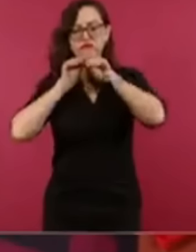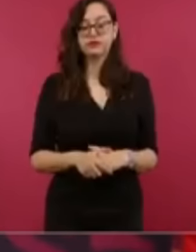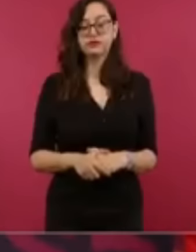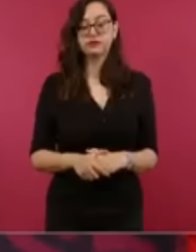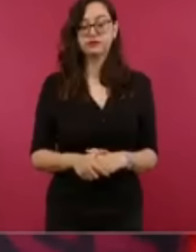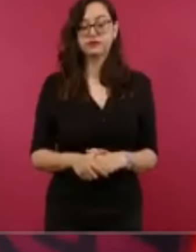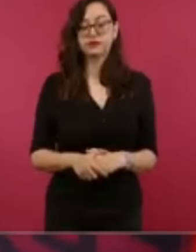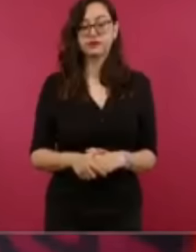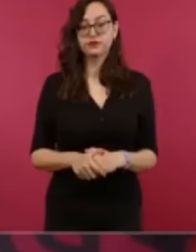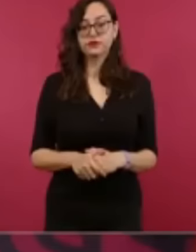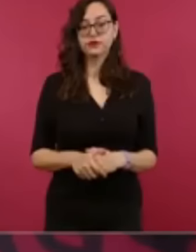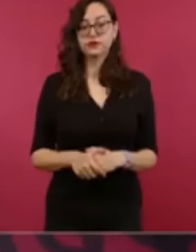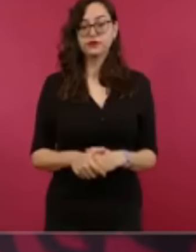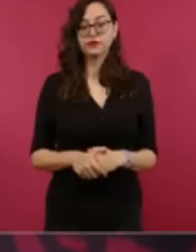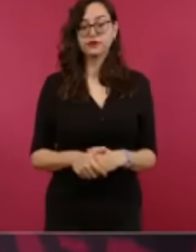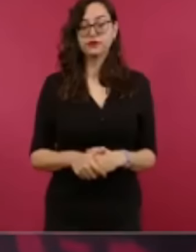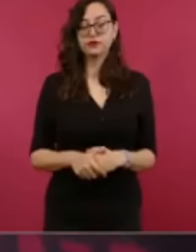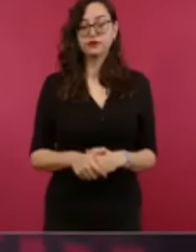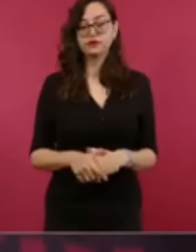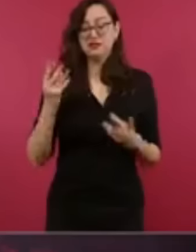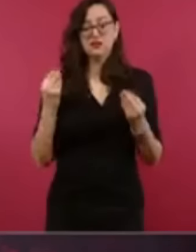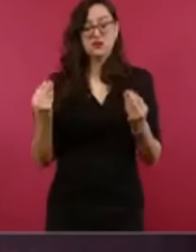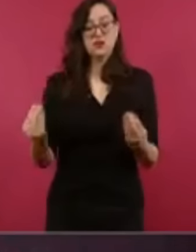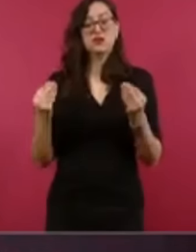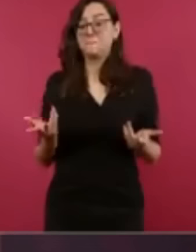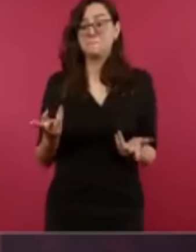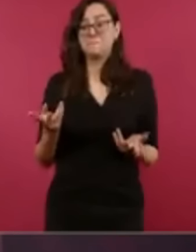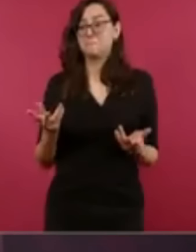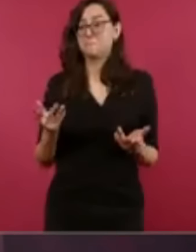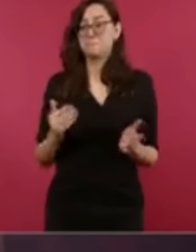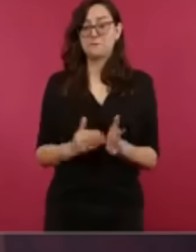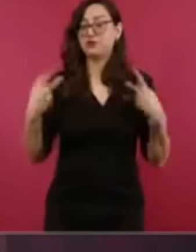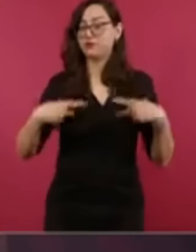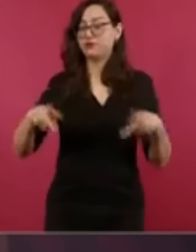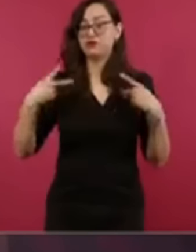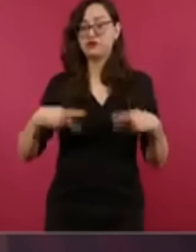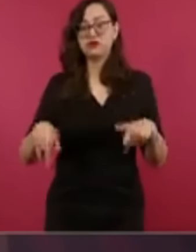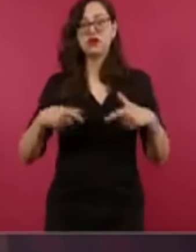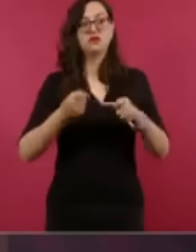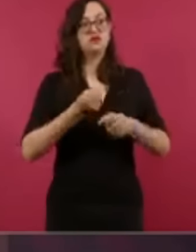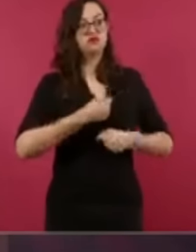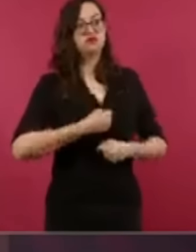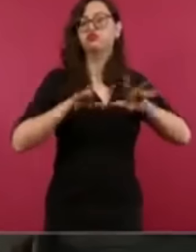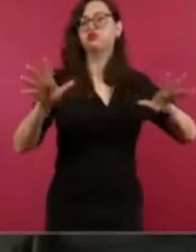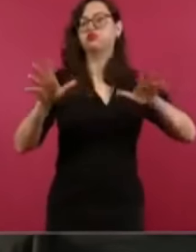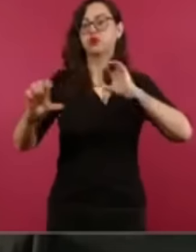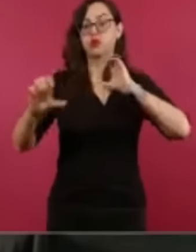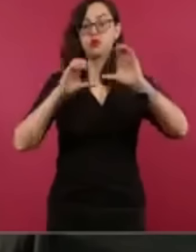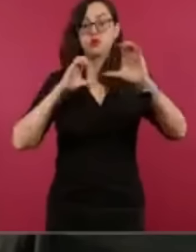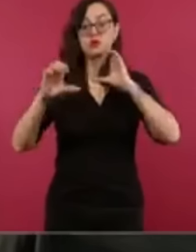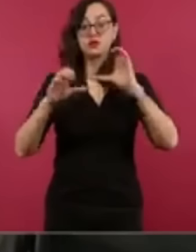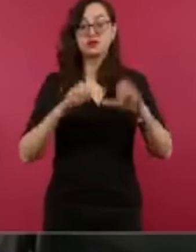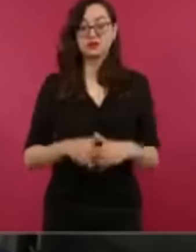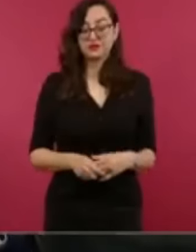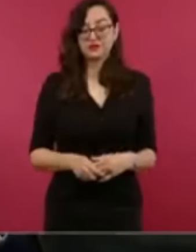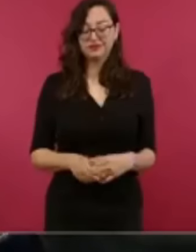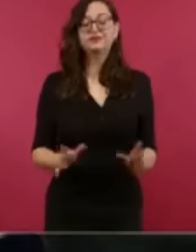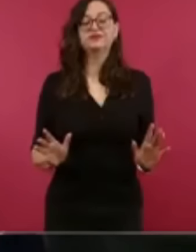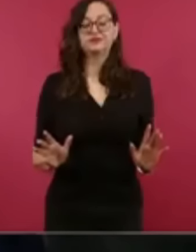mucho. Y hay cientos, miles de comunicadores en las redes sociales. Pero en fin, vamos a